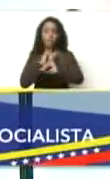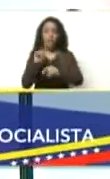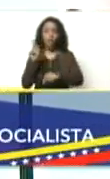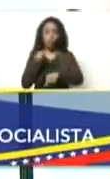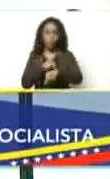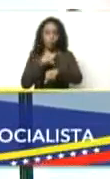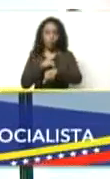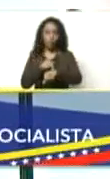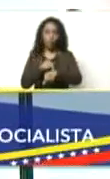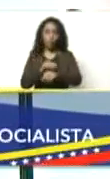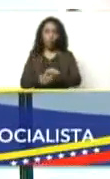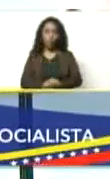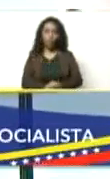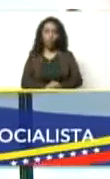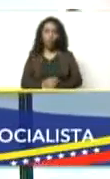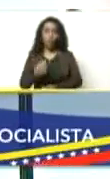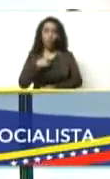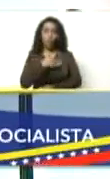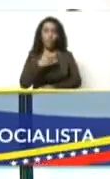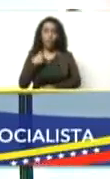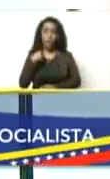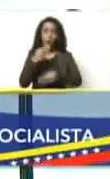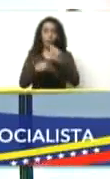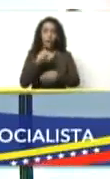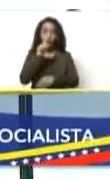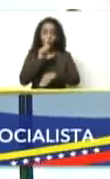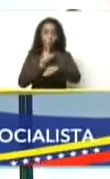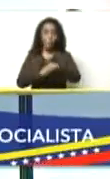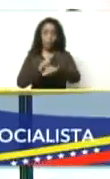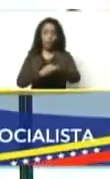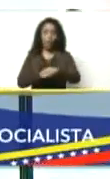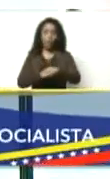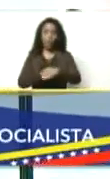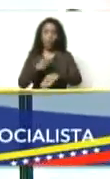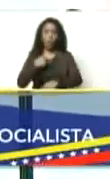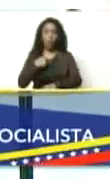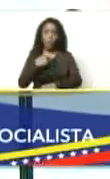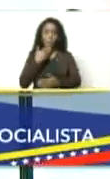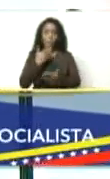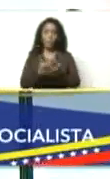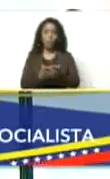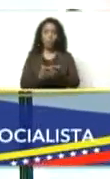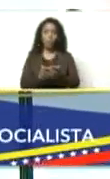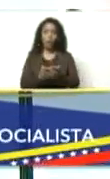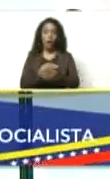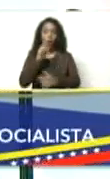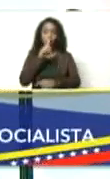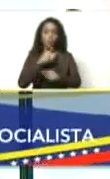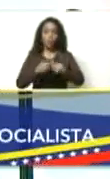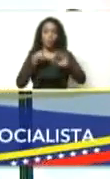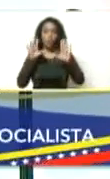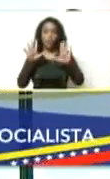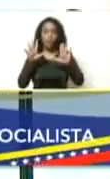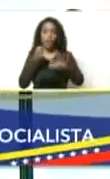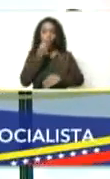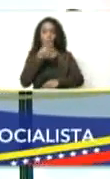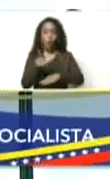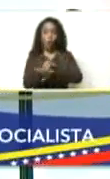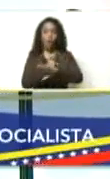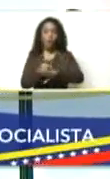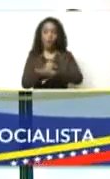minutos, quiero dedicarle unos minuticos, si me lo permiten, al 1x10 de buen